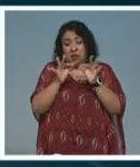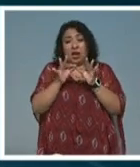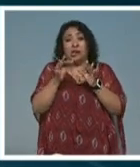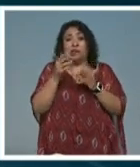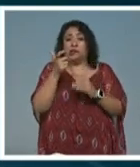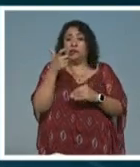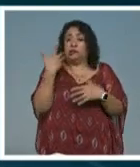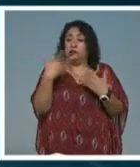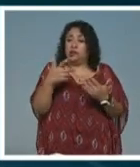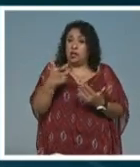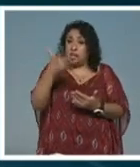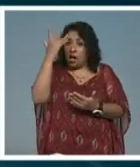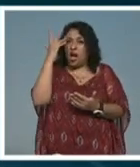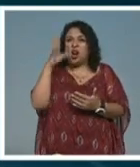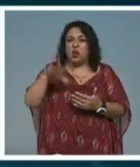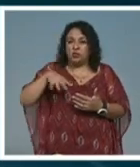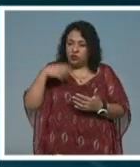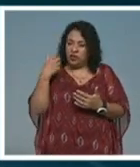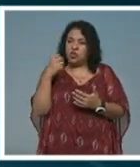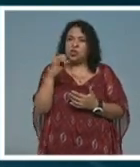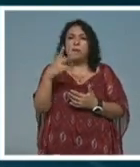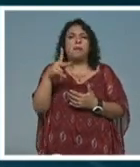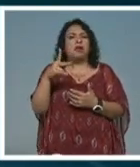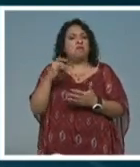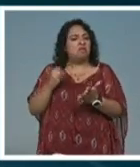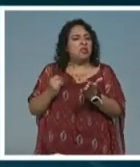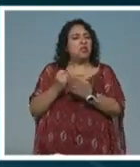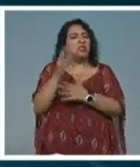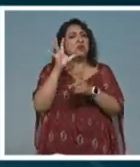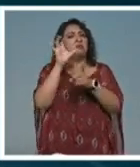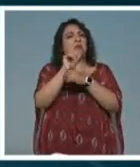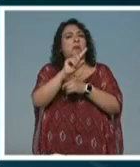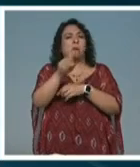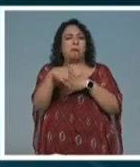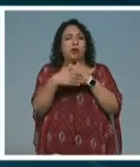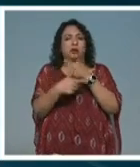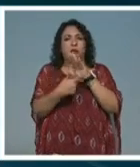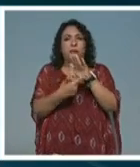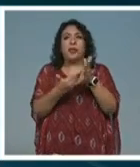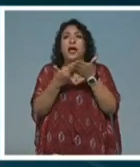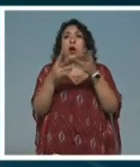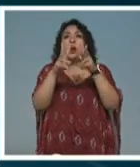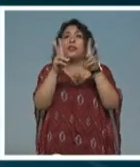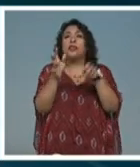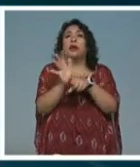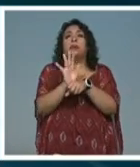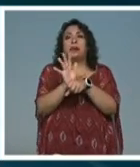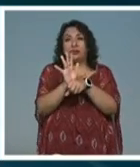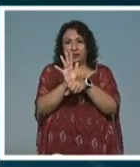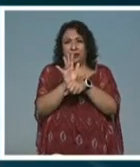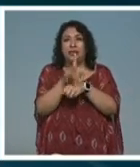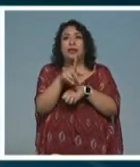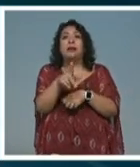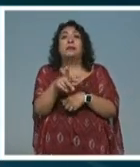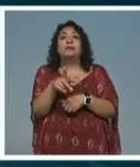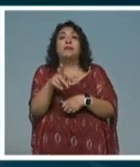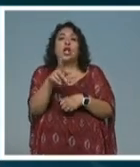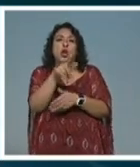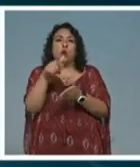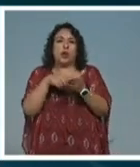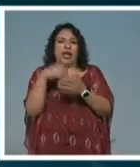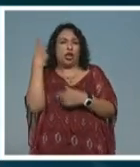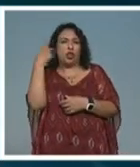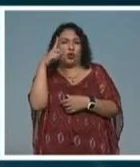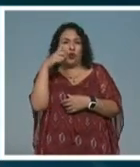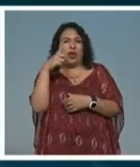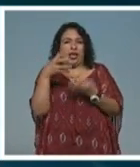y dinero, pero bueno, ellos están determinados a hacerlo y ya pronto nos presentarán. Vamos a seguir hablando, Laura, de cine porque justamente en Durango, la tierra